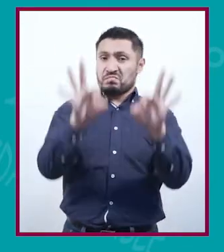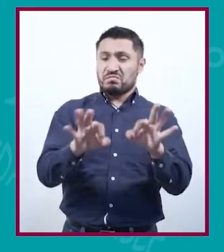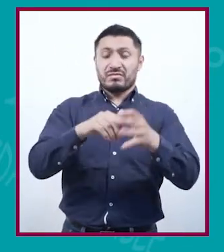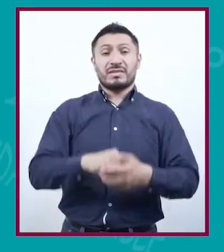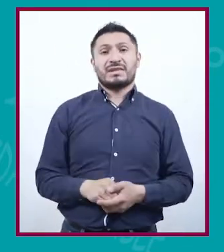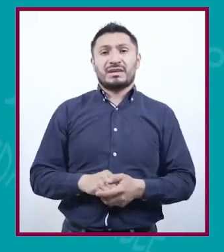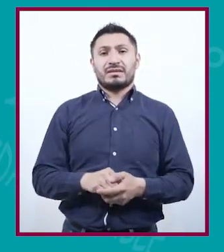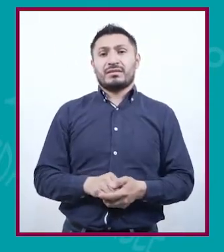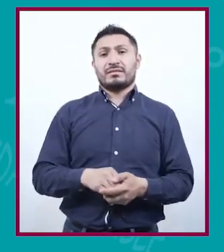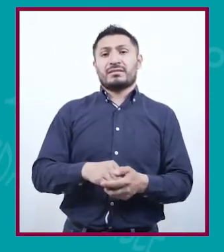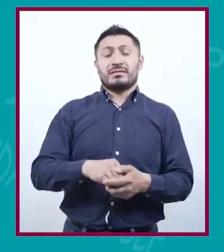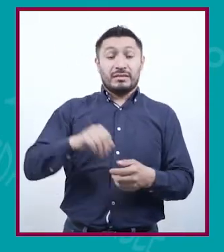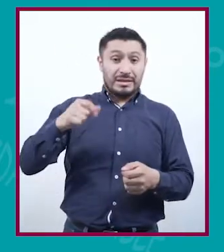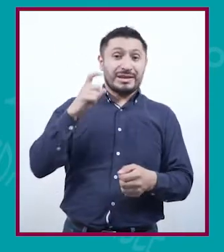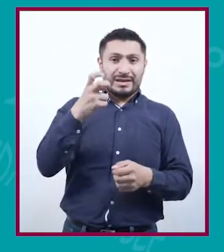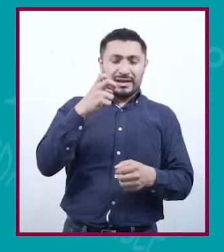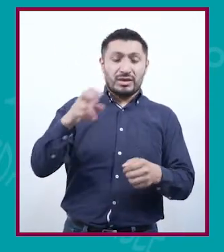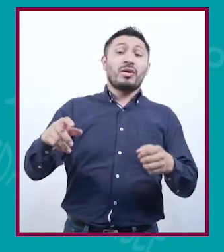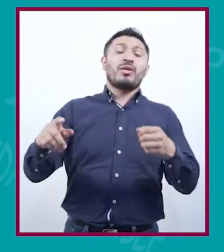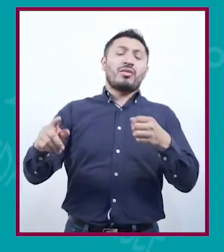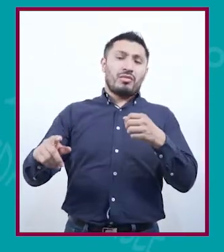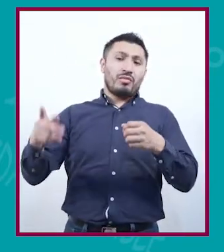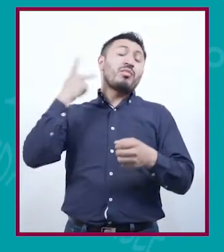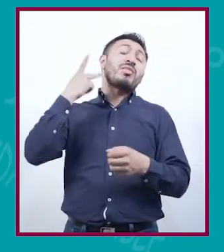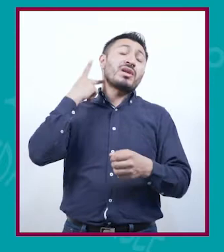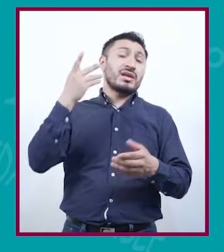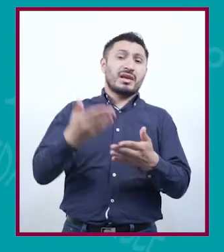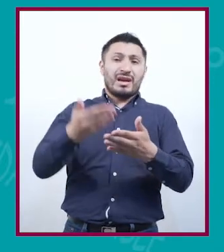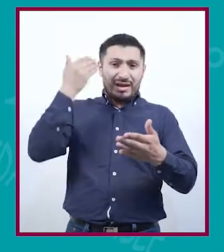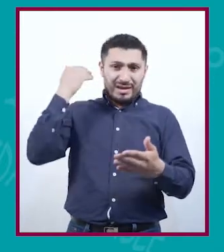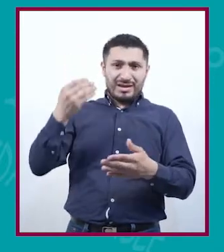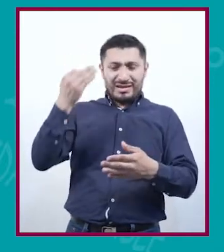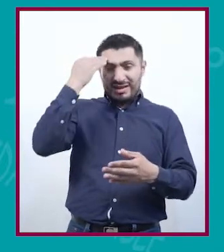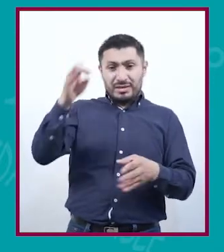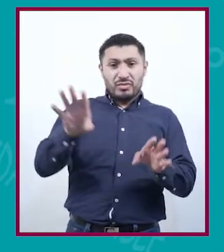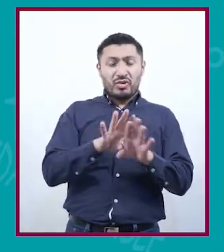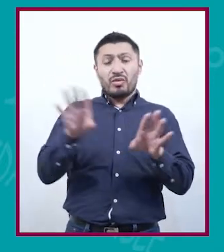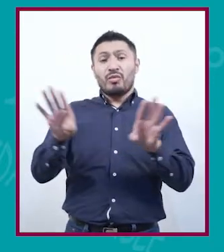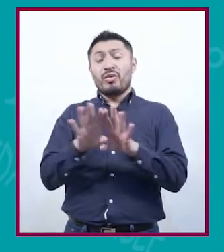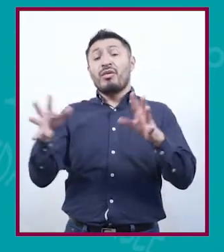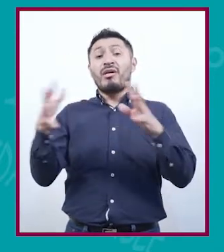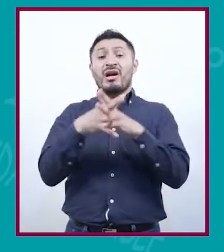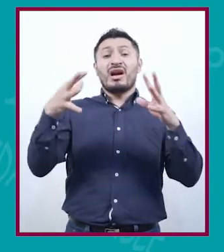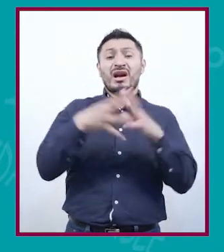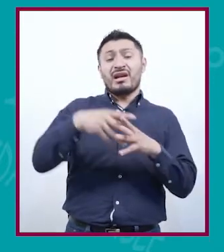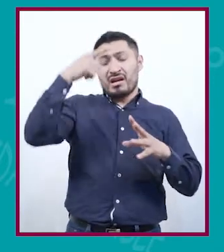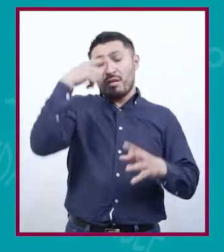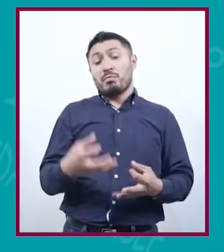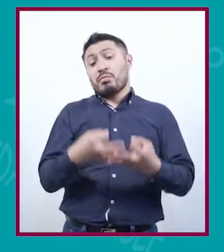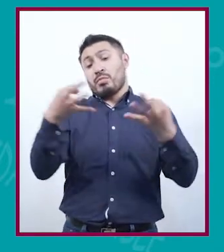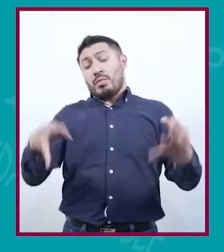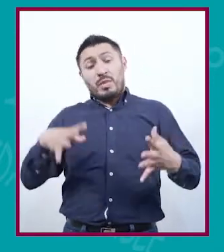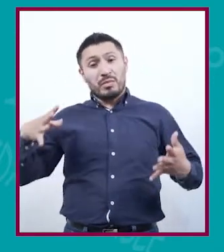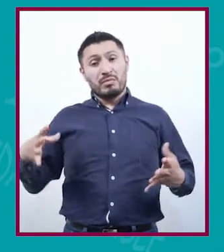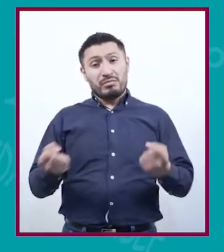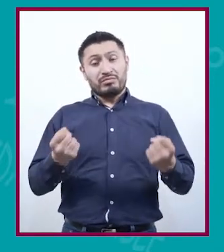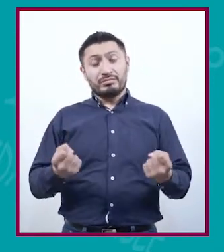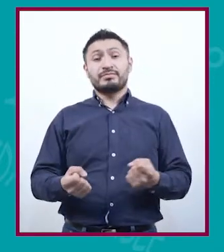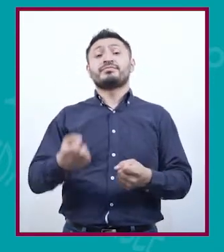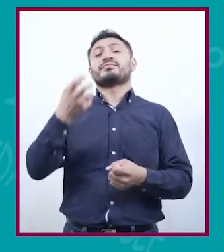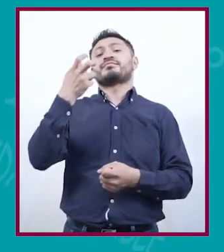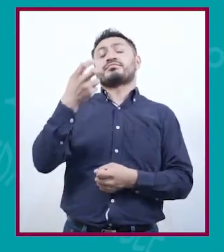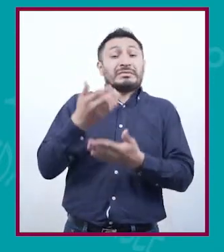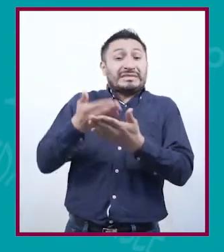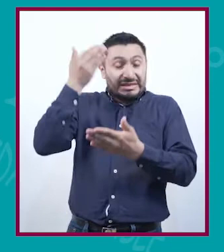es. Fue la consecuencia de un acto político, porque recordemos que en esa etapa se debían guerras para los territorios.